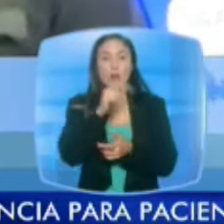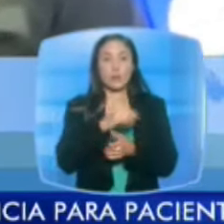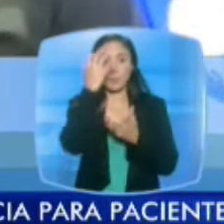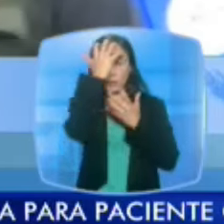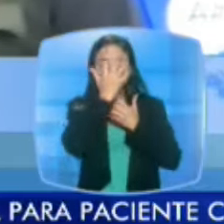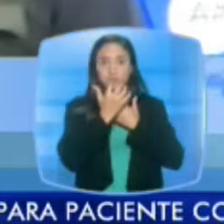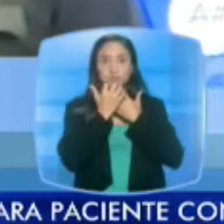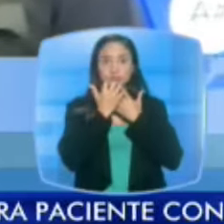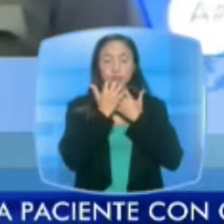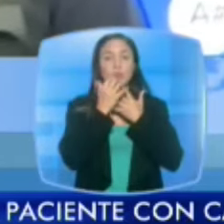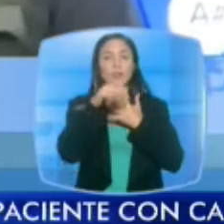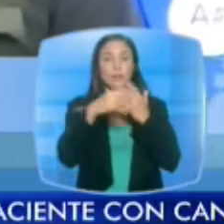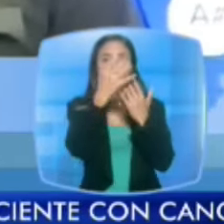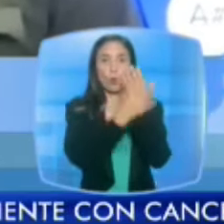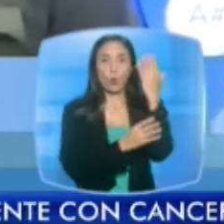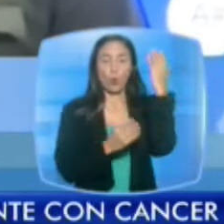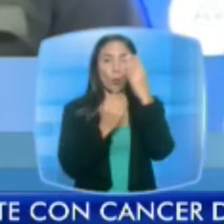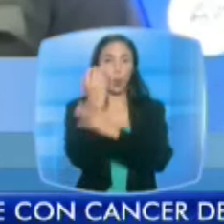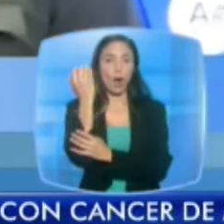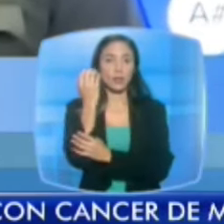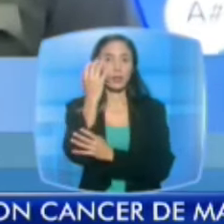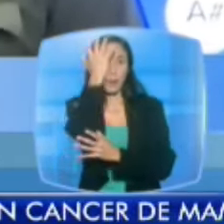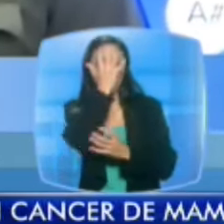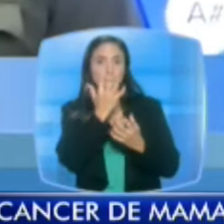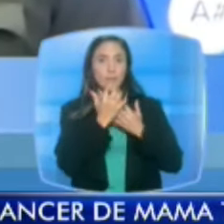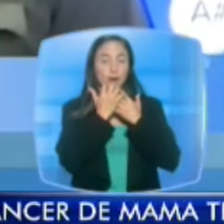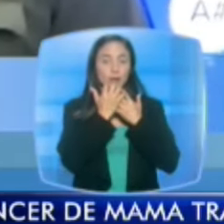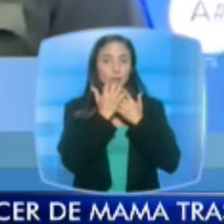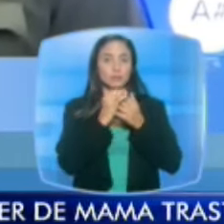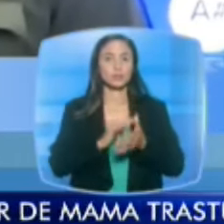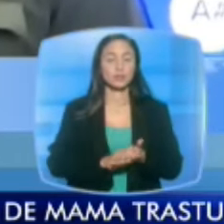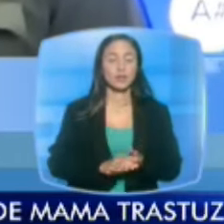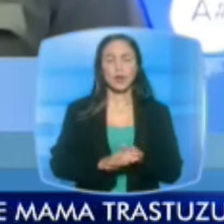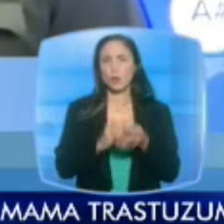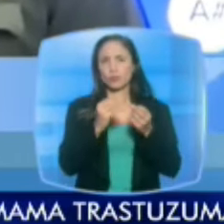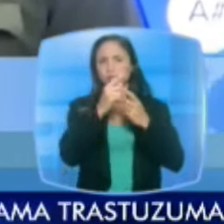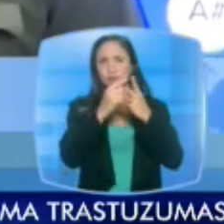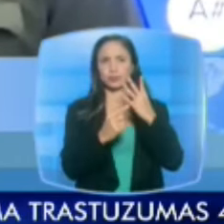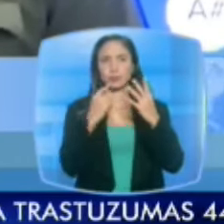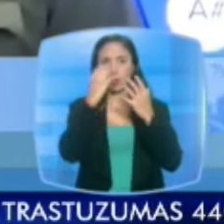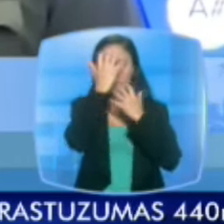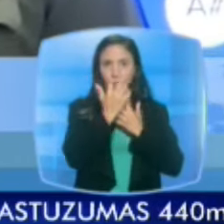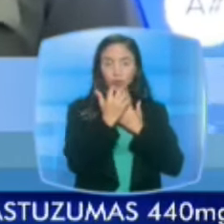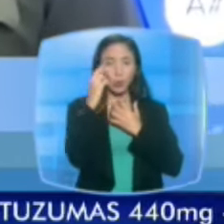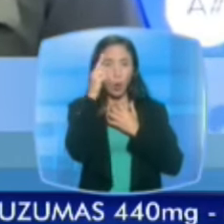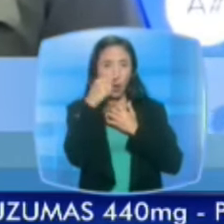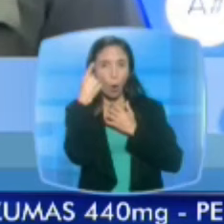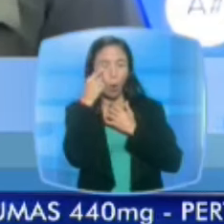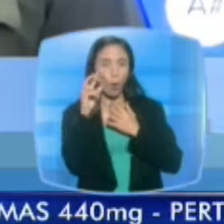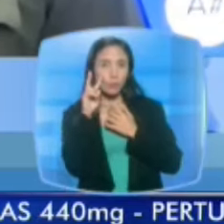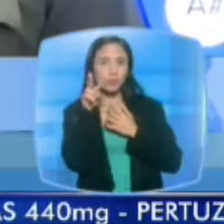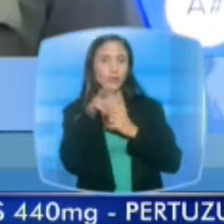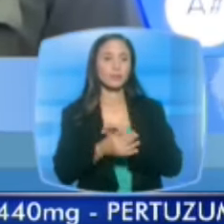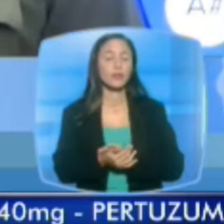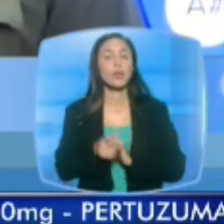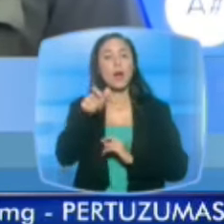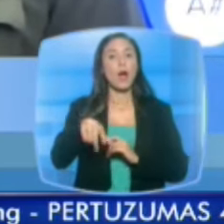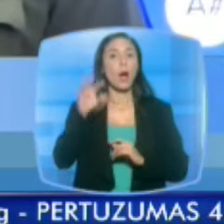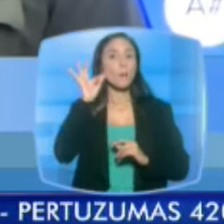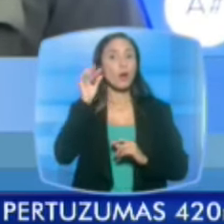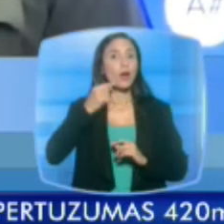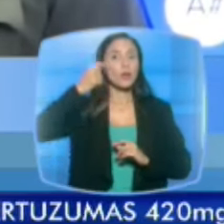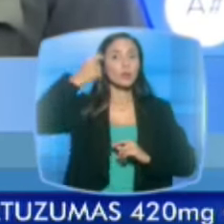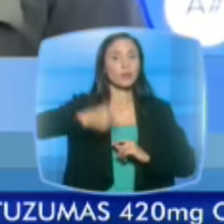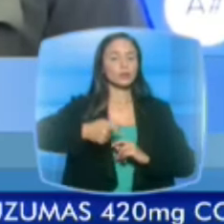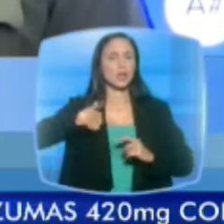manos cubiertas con guantes largos, una máscara rígida y una capucha que apenas dejaba ver sus ojos. La jueza afirmó que no